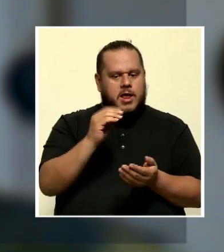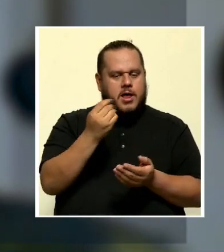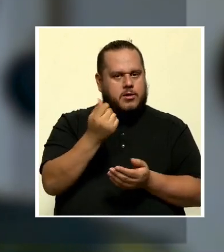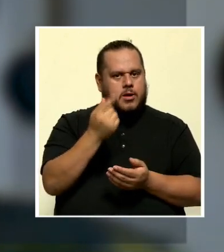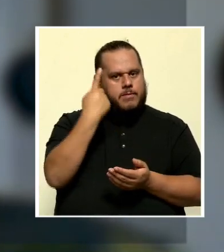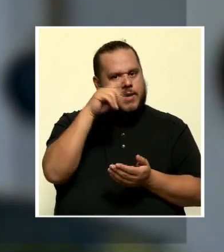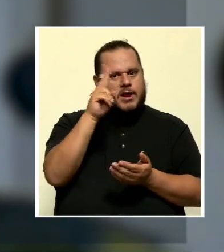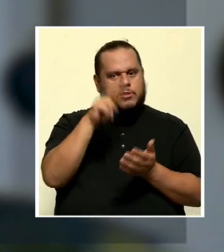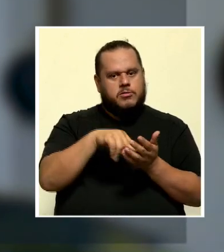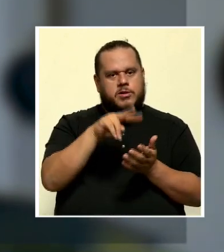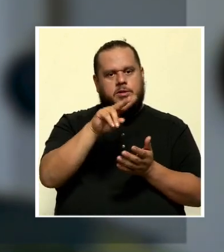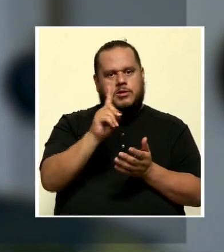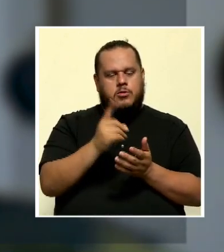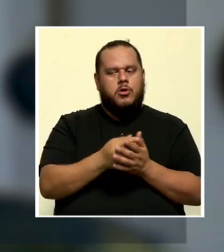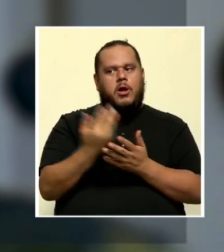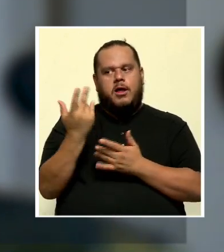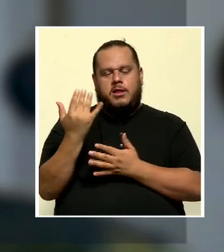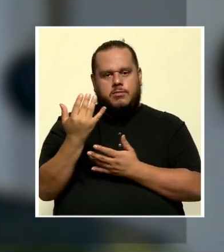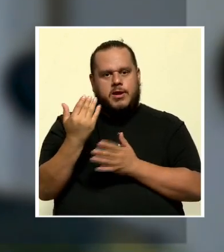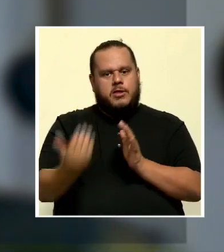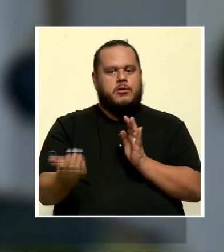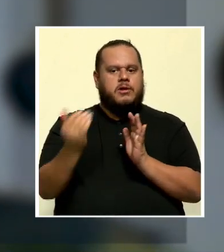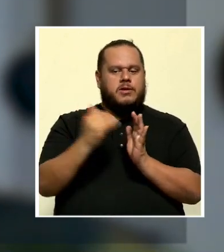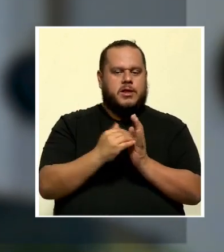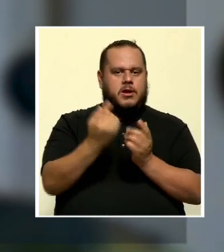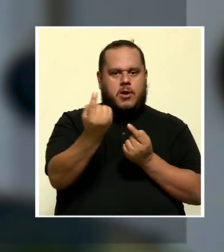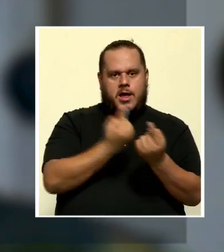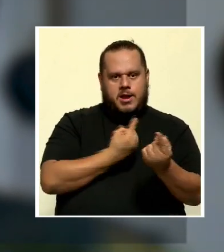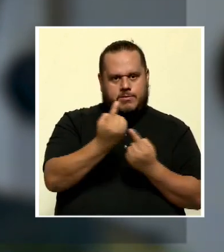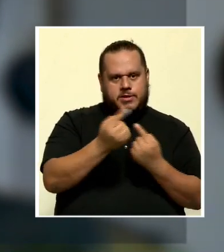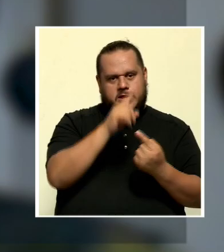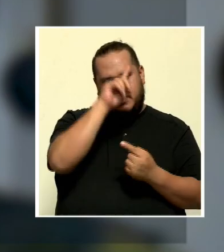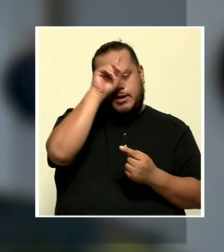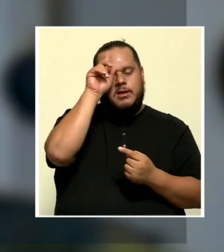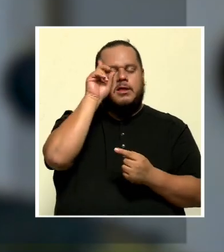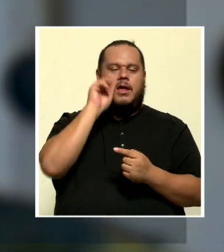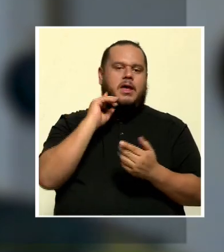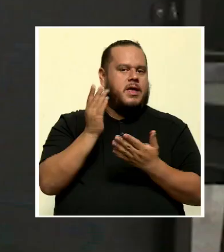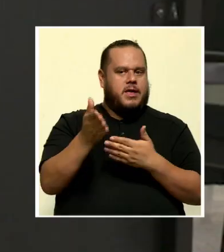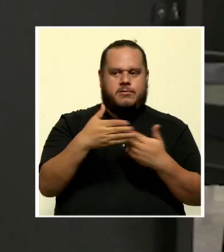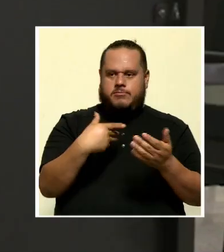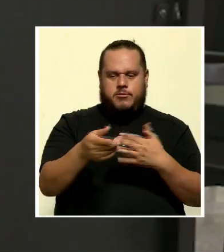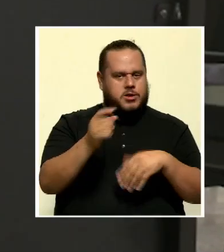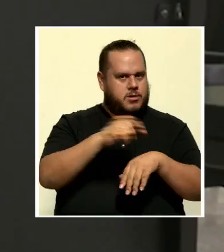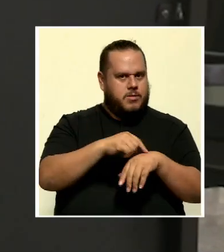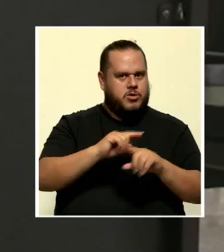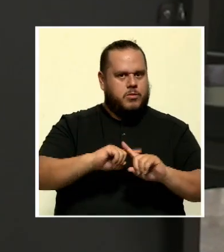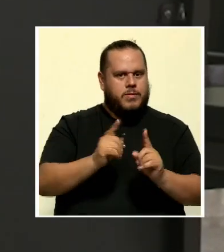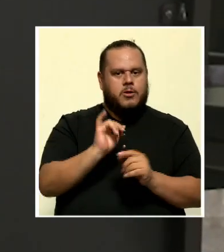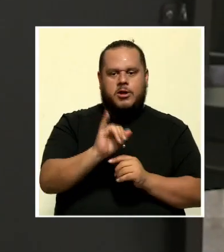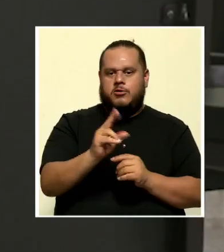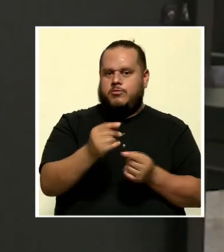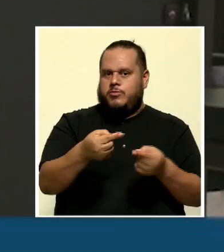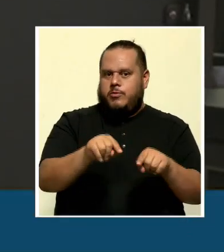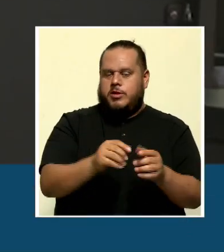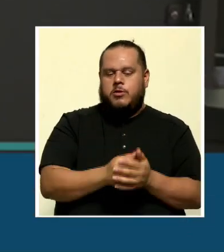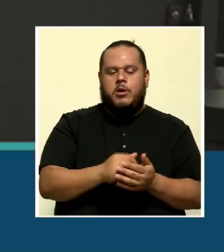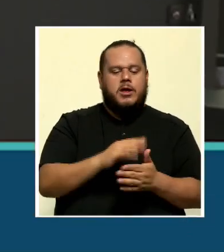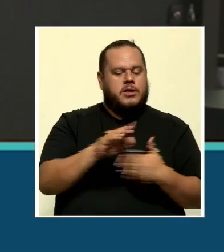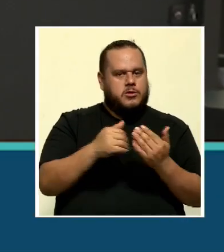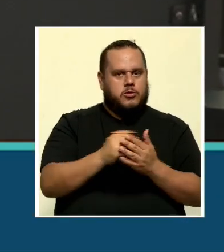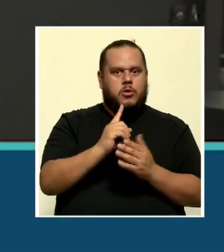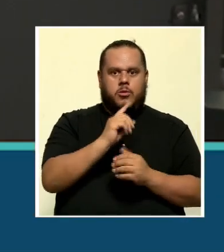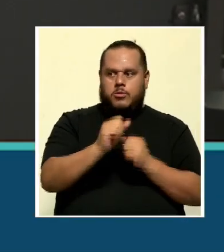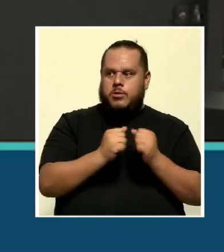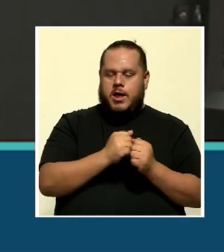2021 ante la expectativa del retorno a la presencialidad en cualquier momento. Sin embargo, eso no sucedió y durante todo un